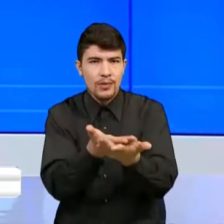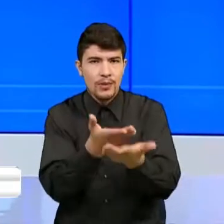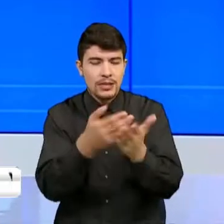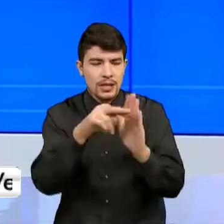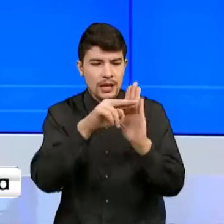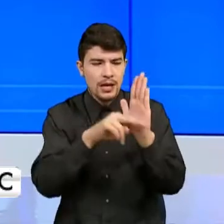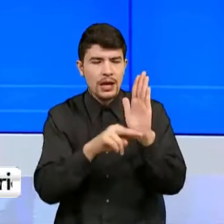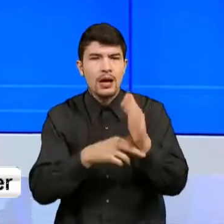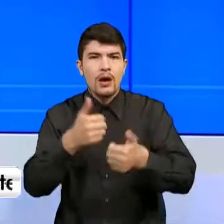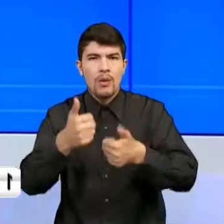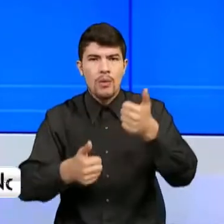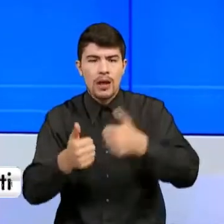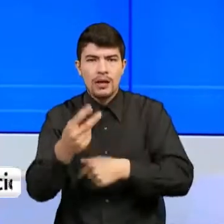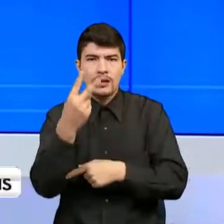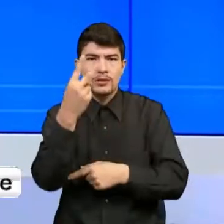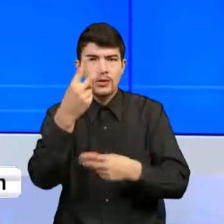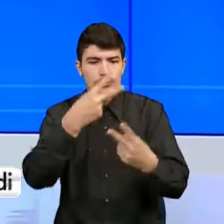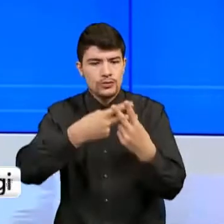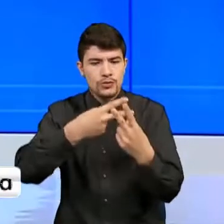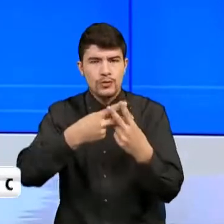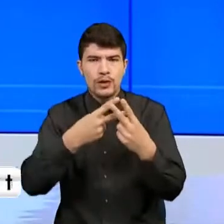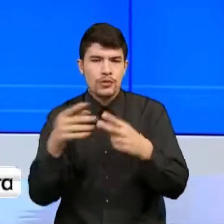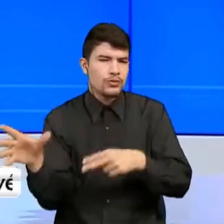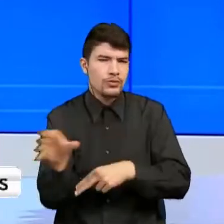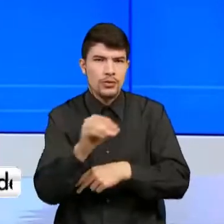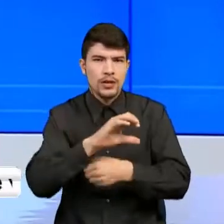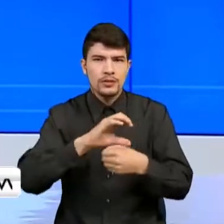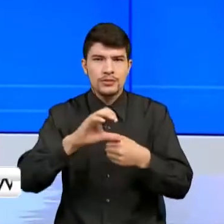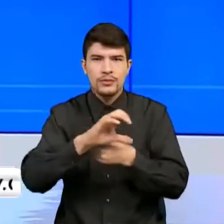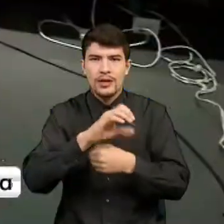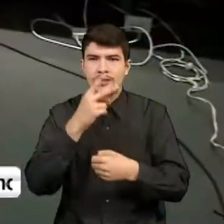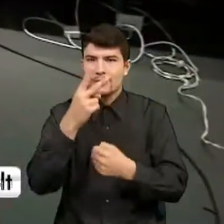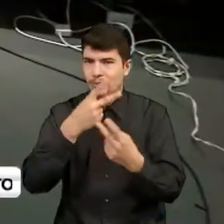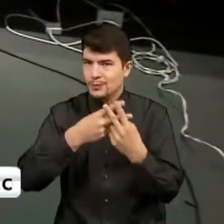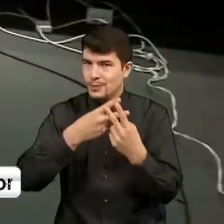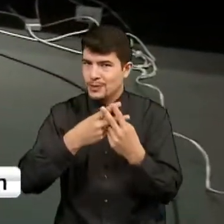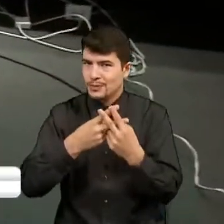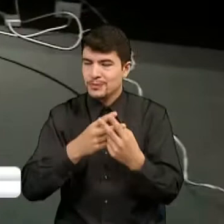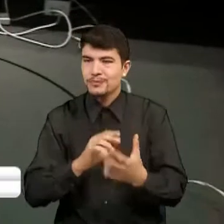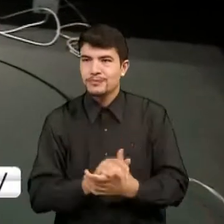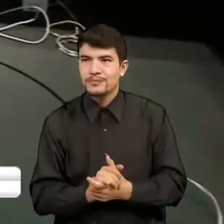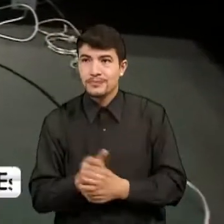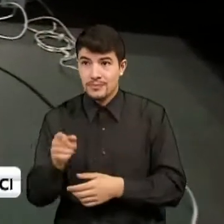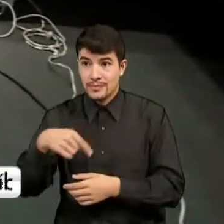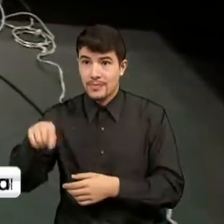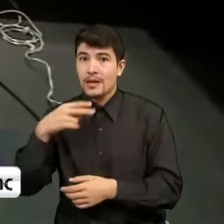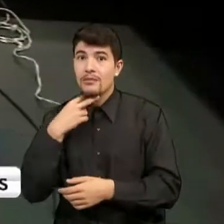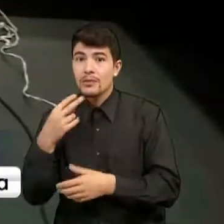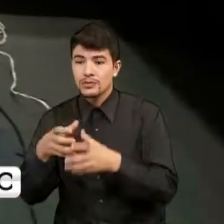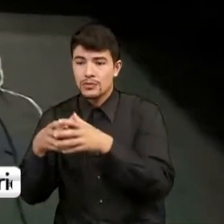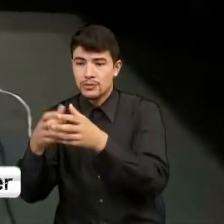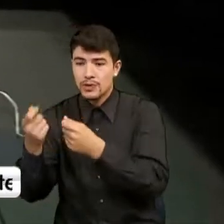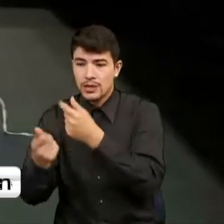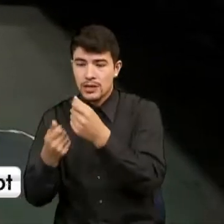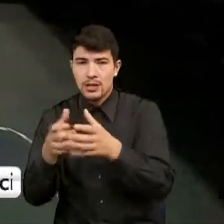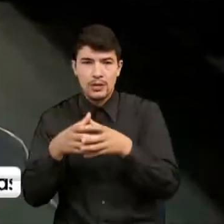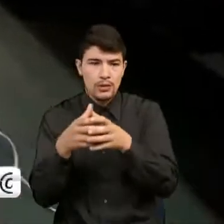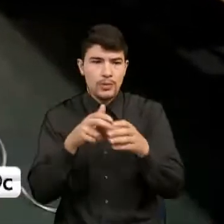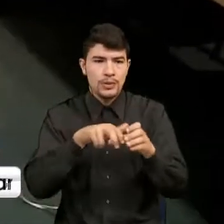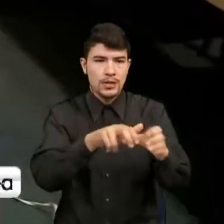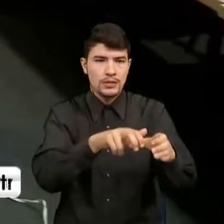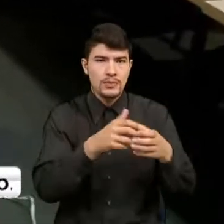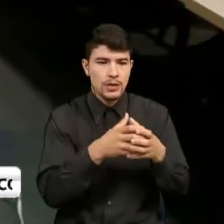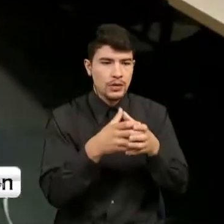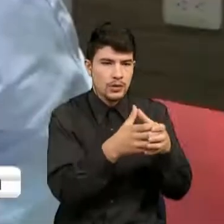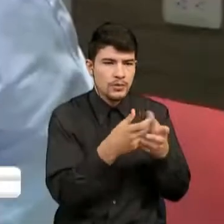es que se mantenga 2 dígitos para toda la ciudad para los voceros de los gremios económicos transportadores y comerciantes